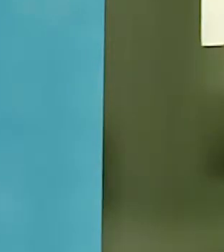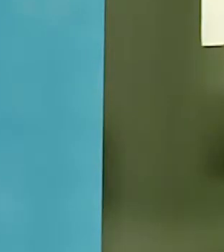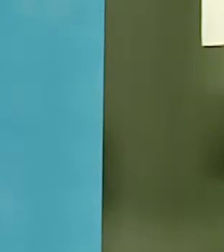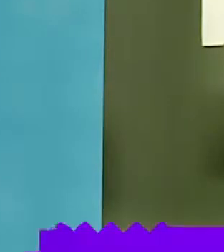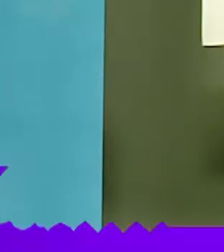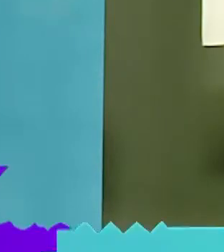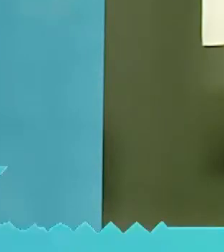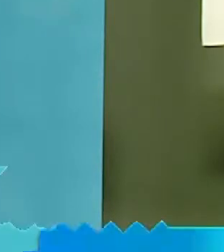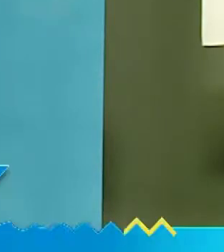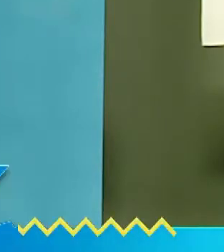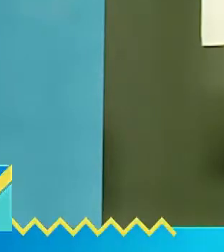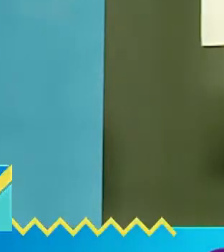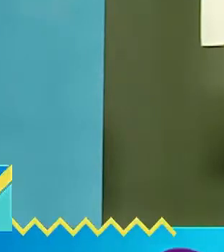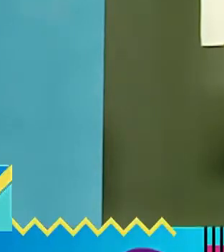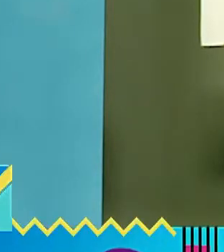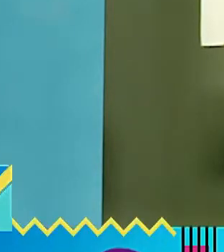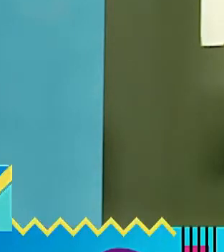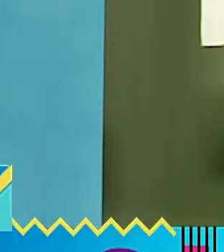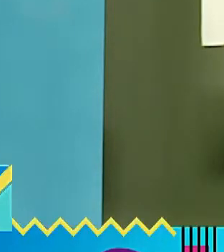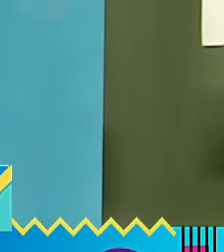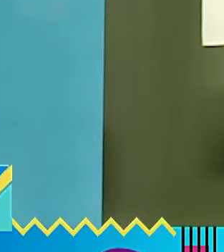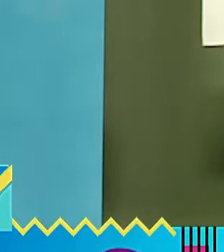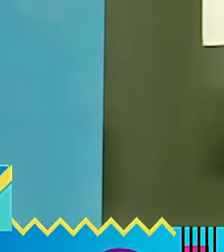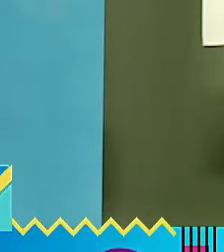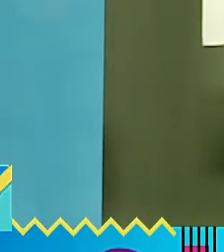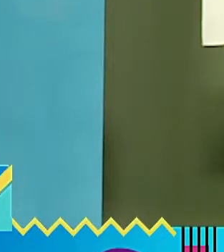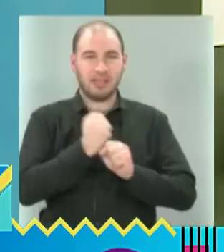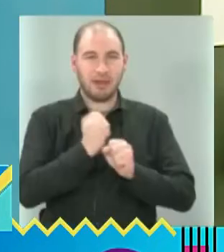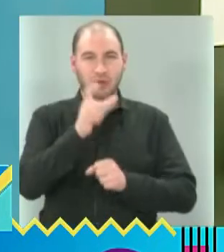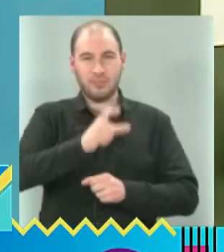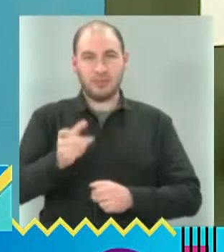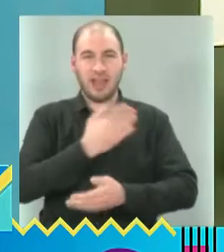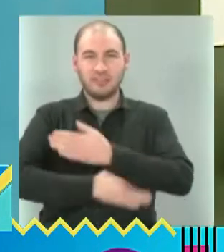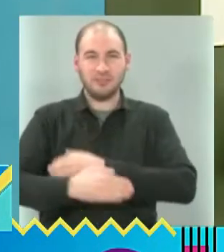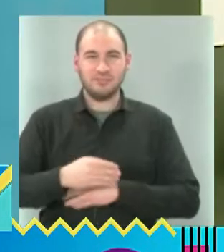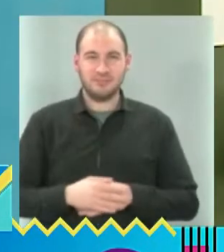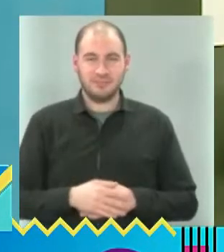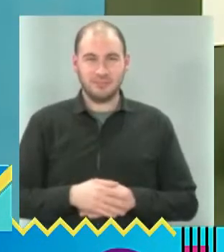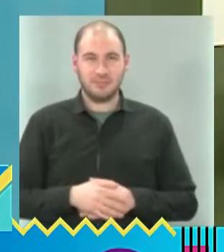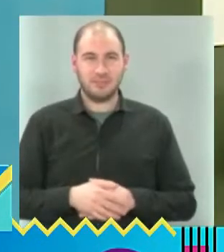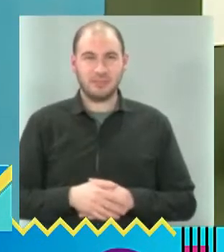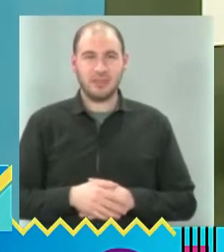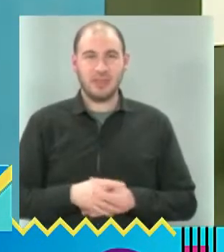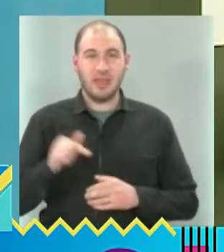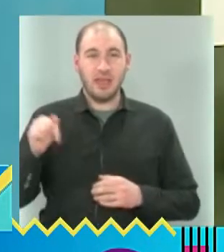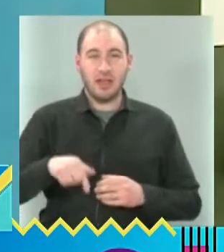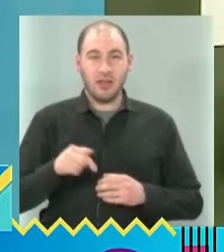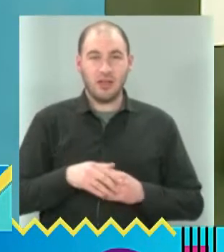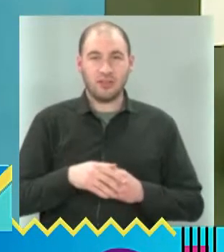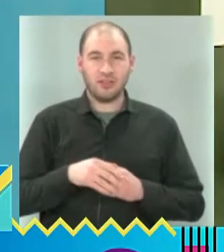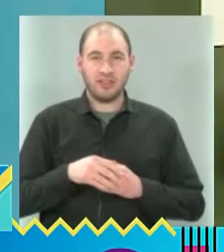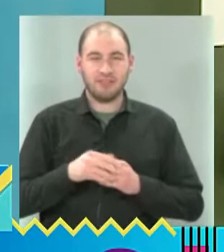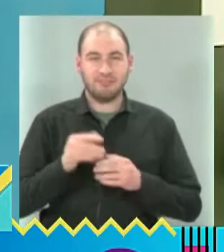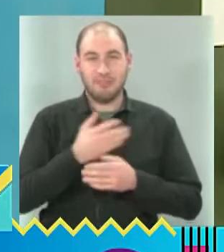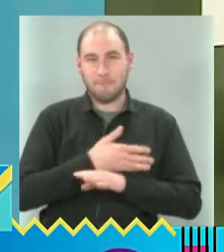Continuamos en distintos parecidos y estamos abordando el tema de inclusión laboral para personas con discapacidad. Obviamente nos fuimos un poquito